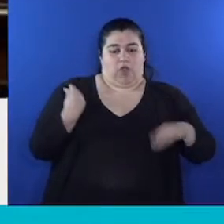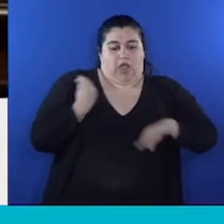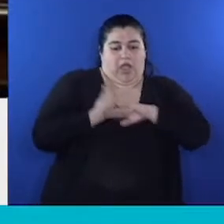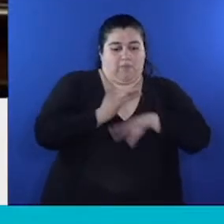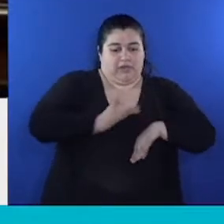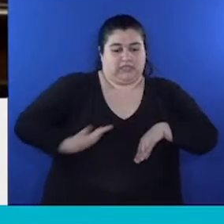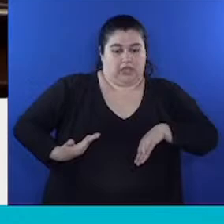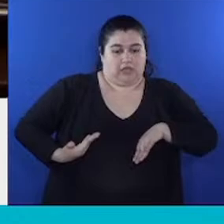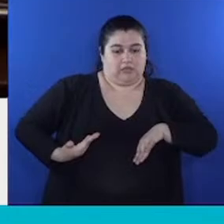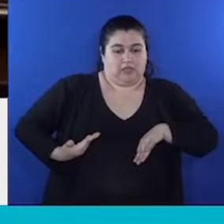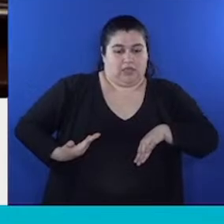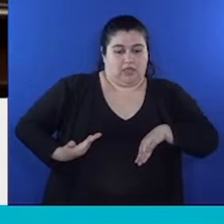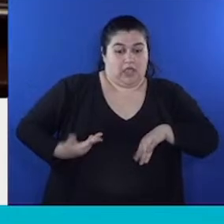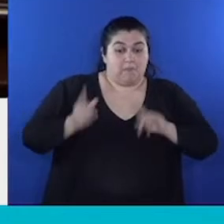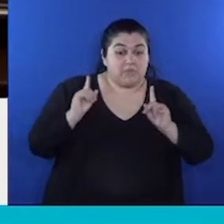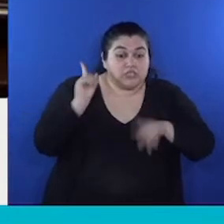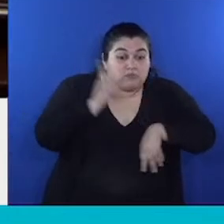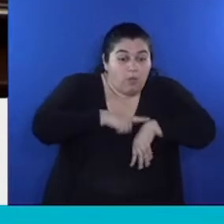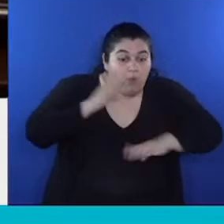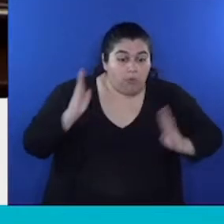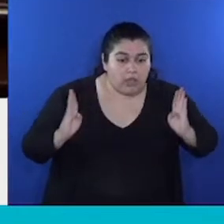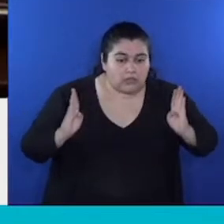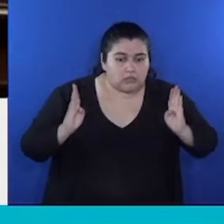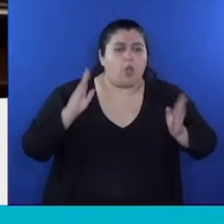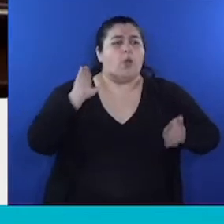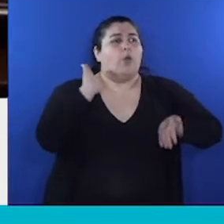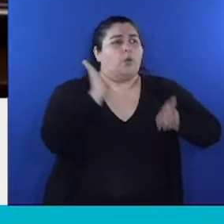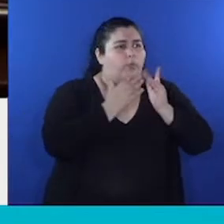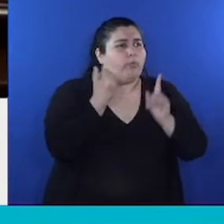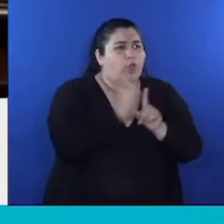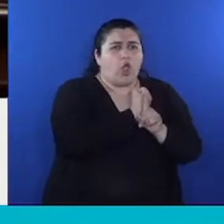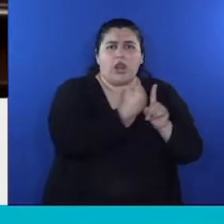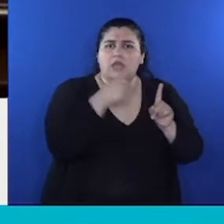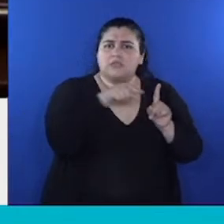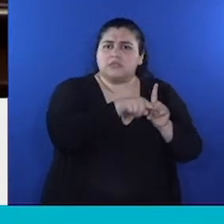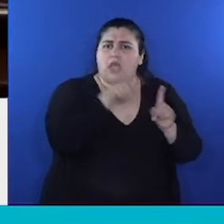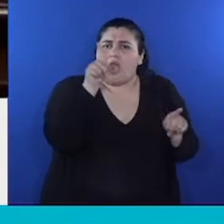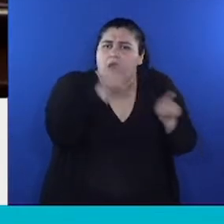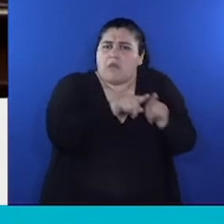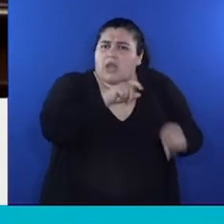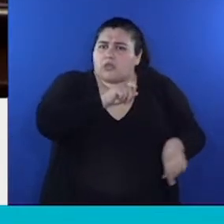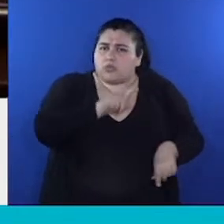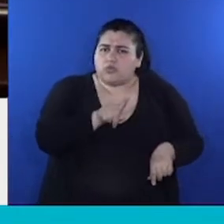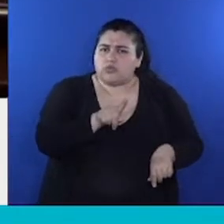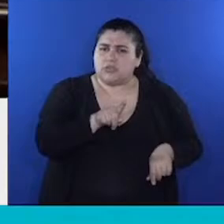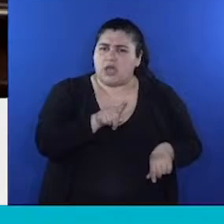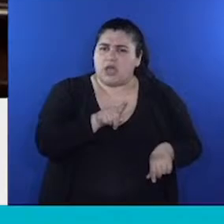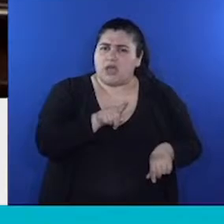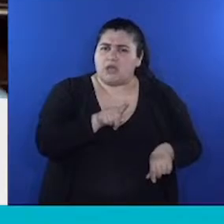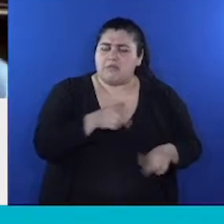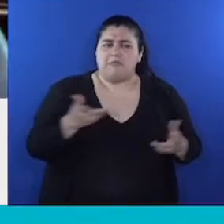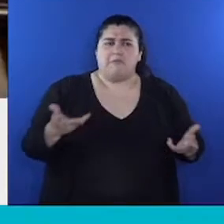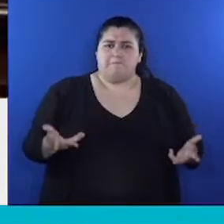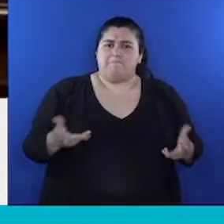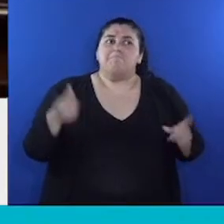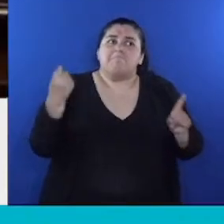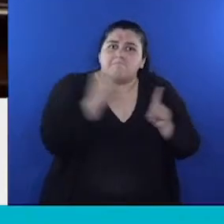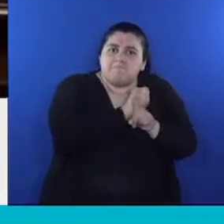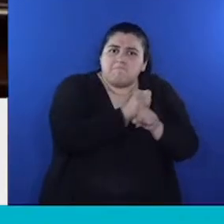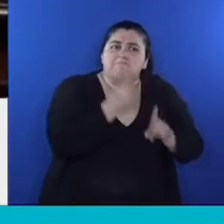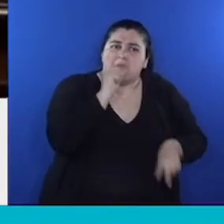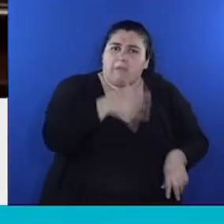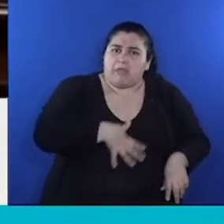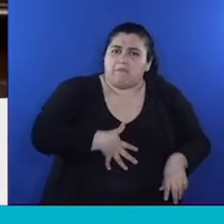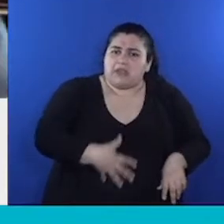ya, ejercía violencia sobre su mujer, inclusive sobre su mujer embarazada,